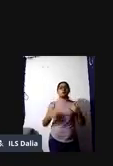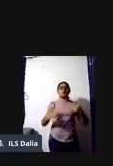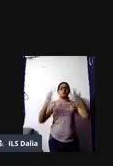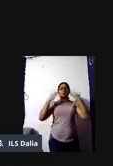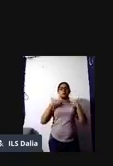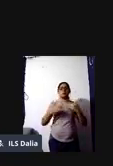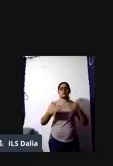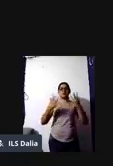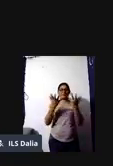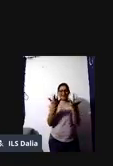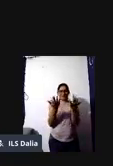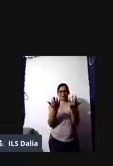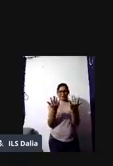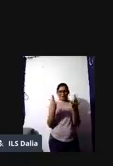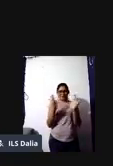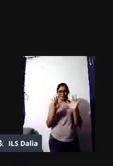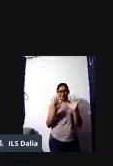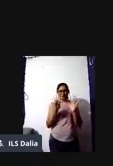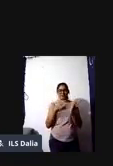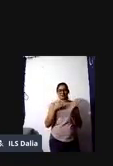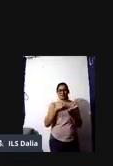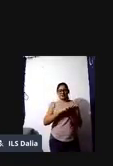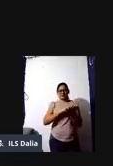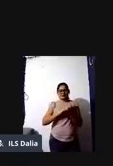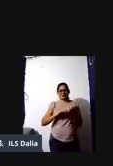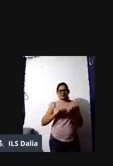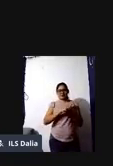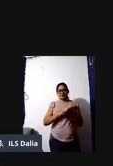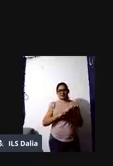en las manos, estamos teniendo